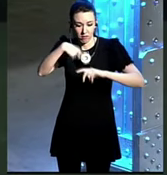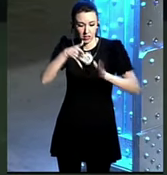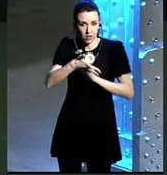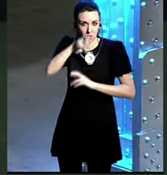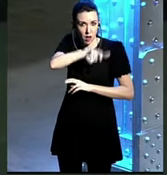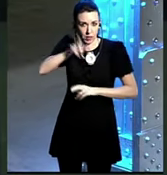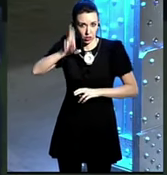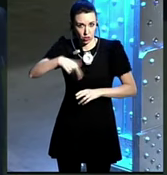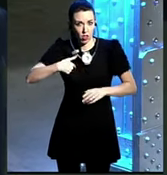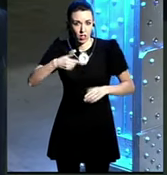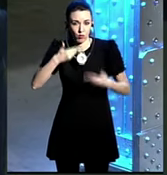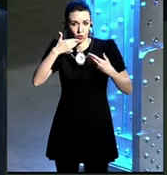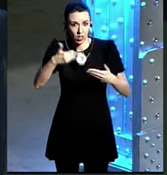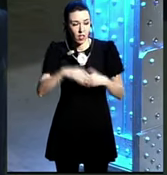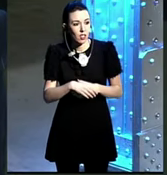humanos. Muchas gracias.